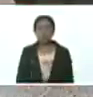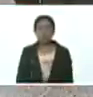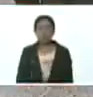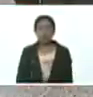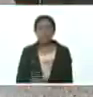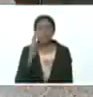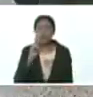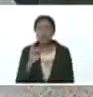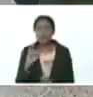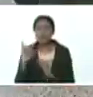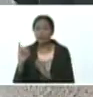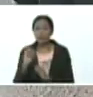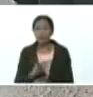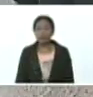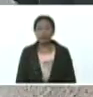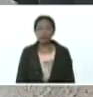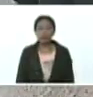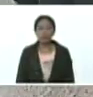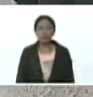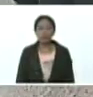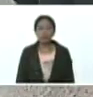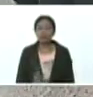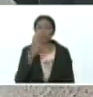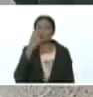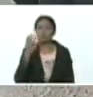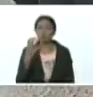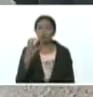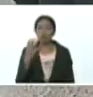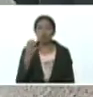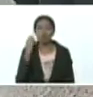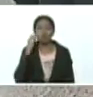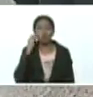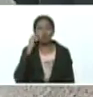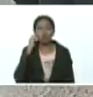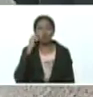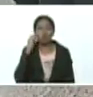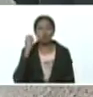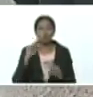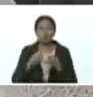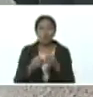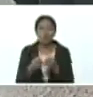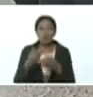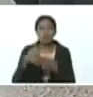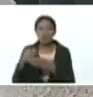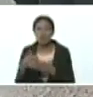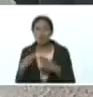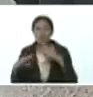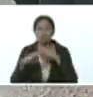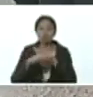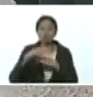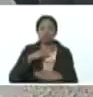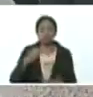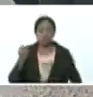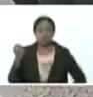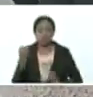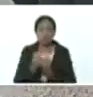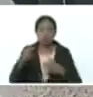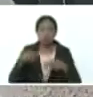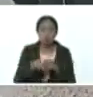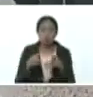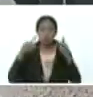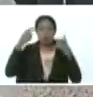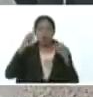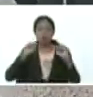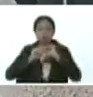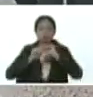Fíjense ustedes, la consigna, rompiendo el bloqueo, con Maduro me resteo. Y yo también me resteo. Rompiendo